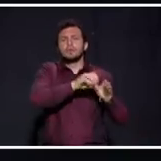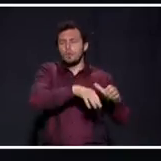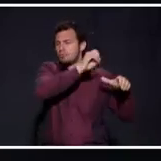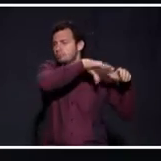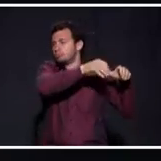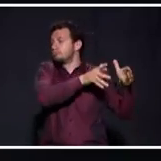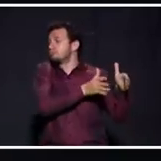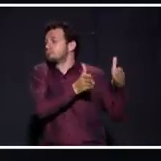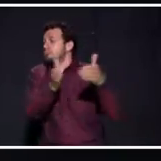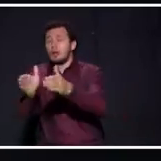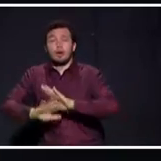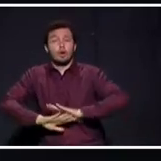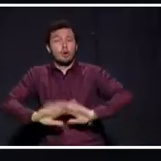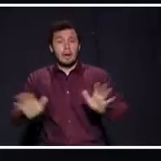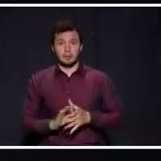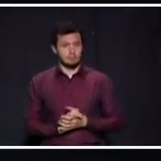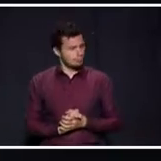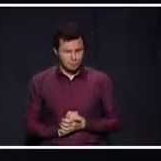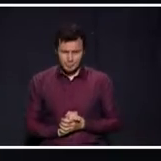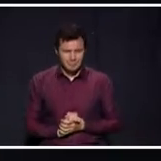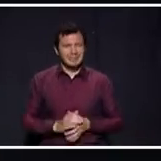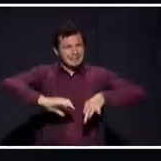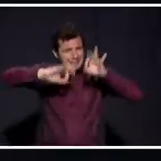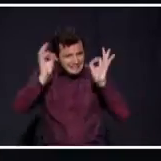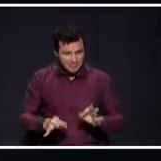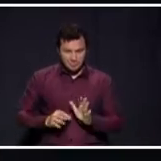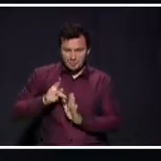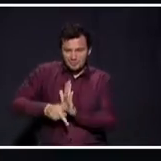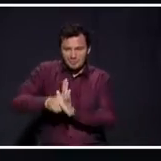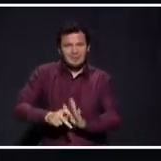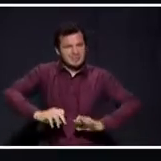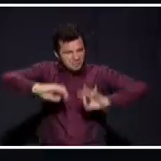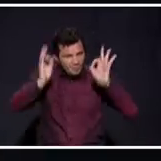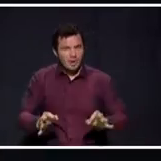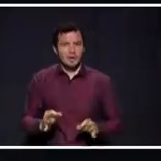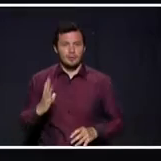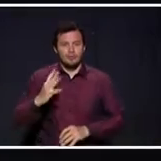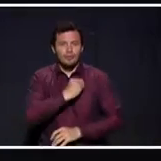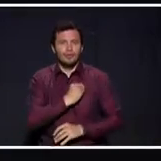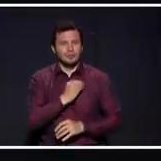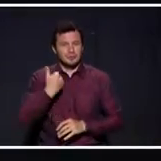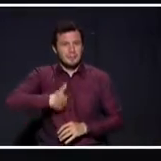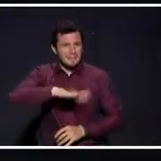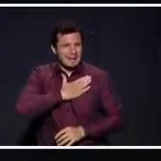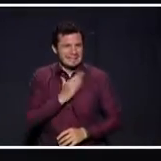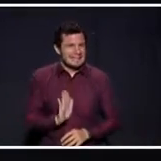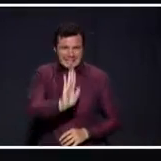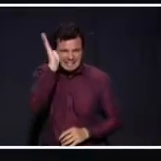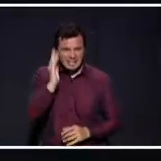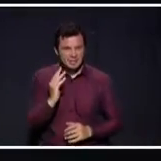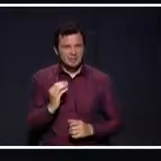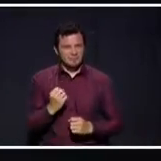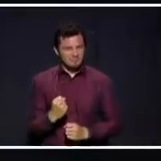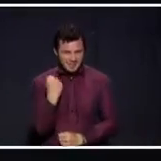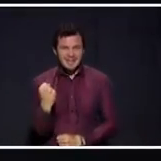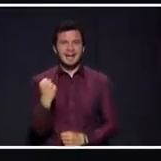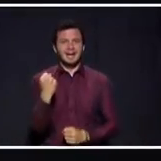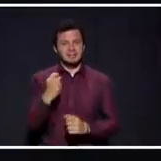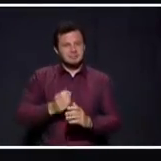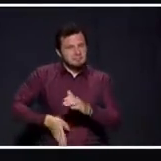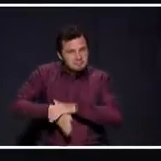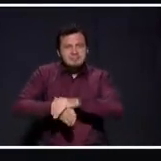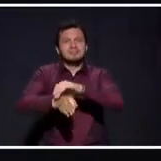verdad como somos los antioqueños con progreso y con pujanza y ese ferrocarril de antioquia tiene que estar interconectado con los